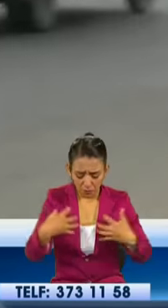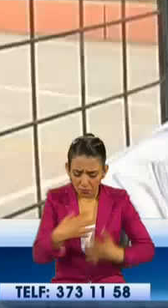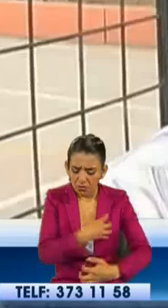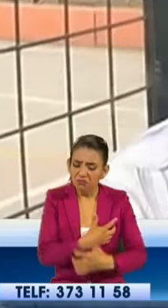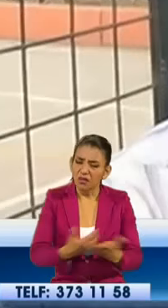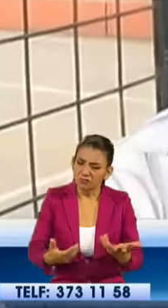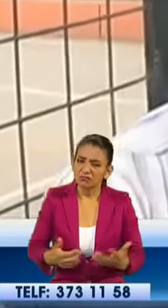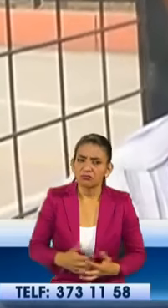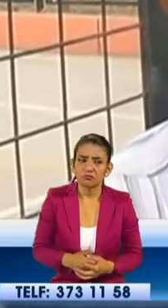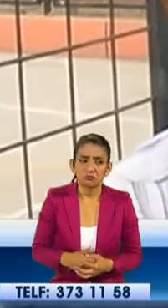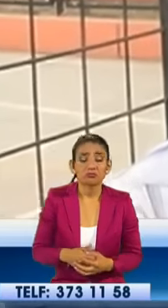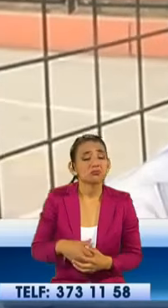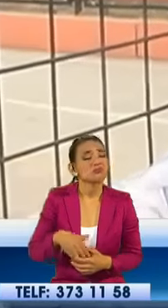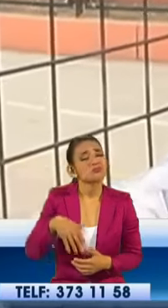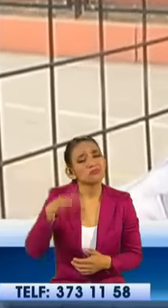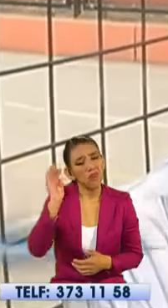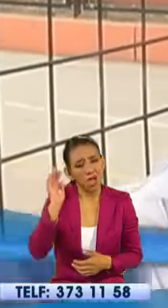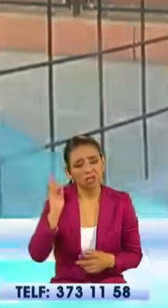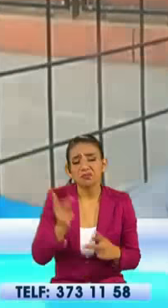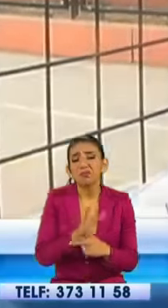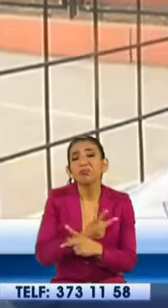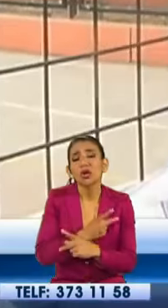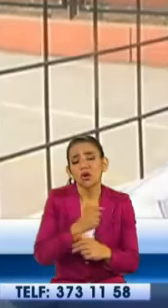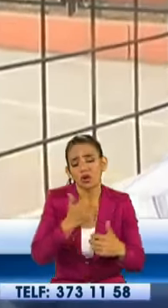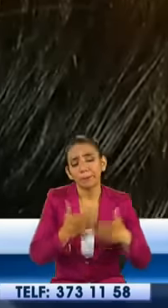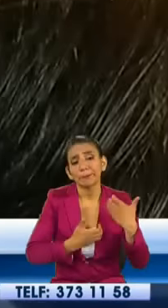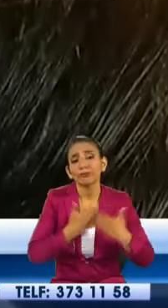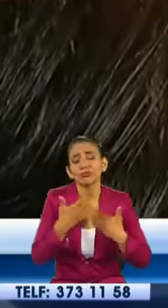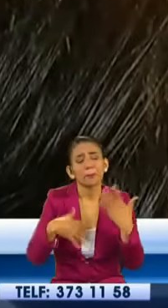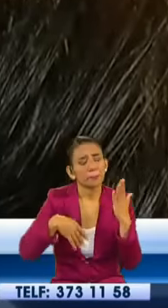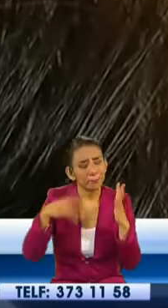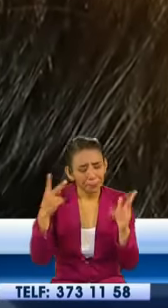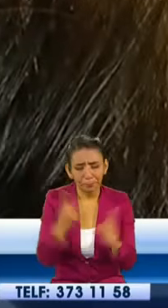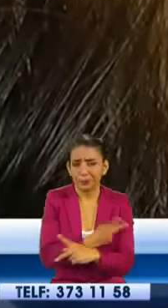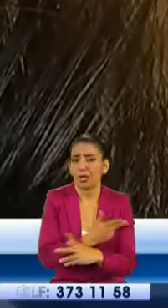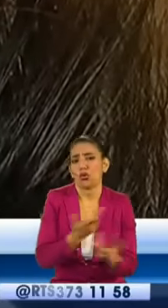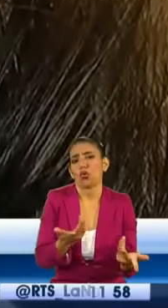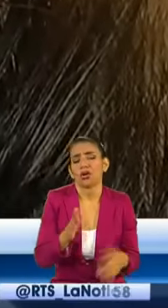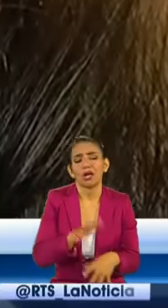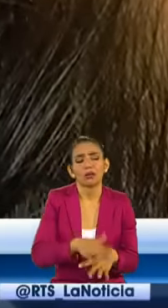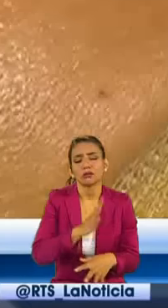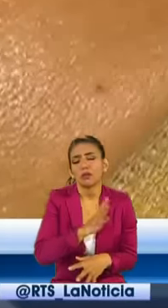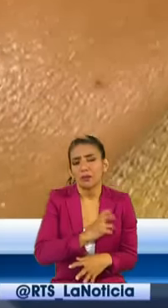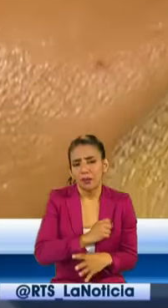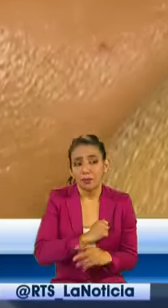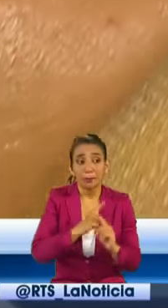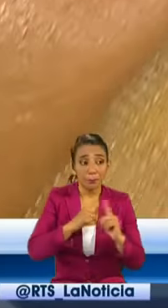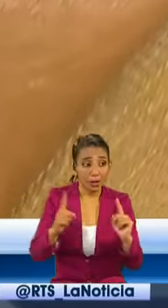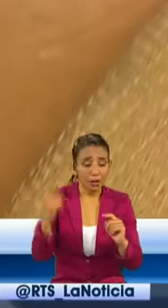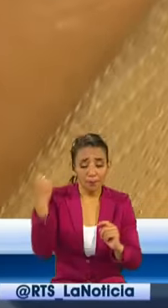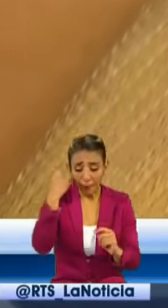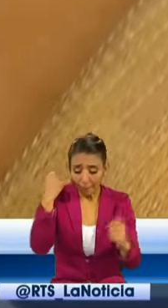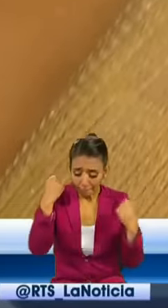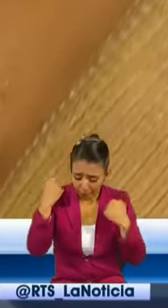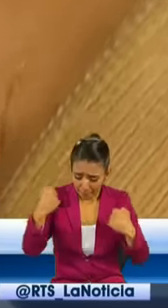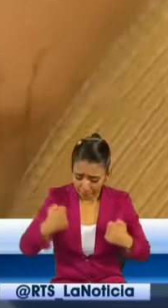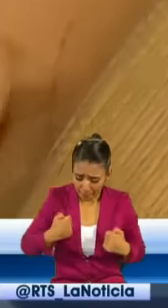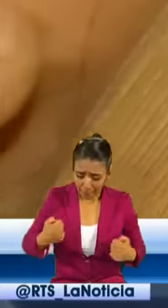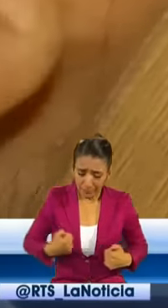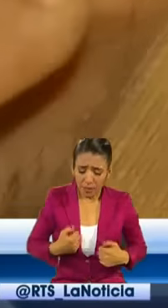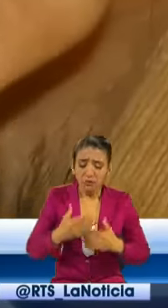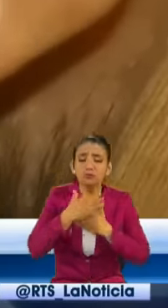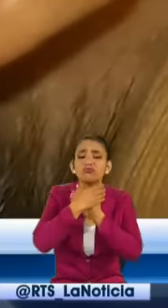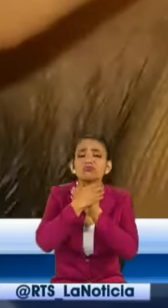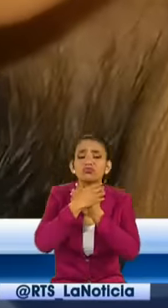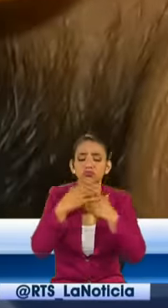superar. Emocionalmente está destrozada totalmente. Pero por los golpes recibidos, está con